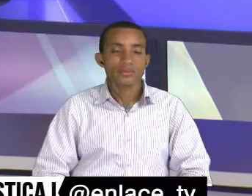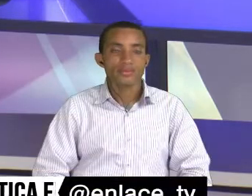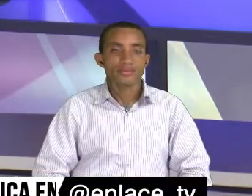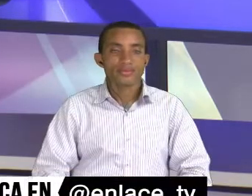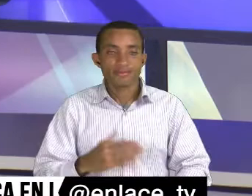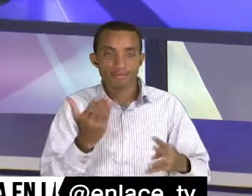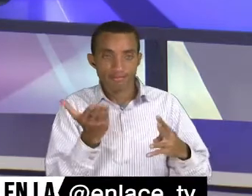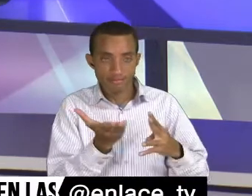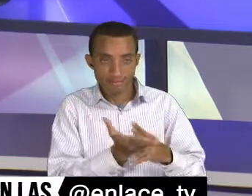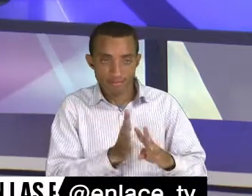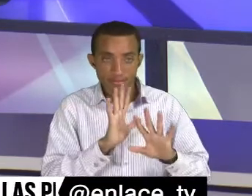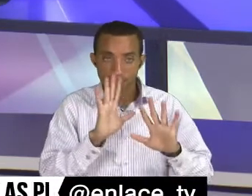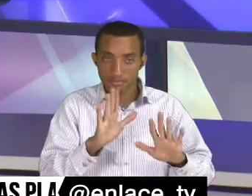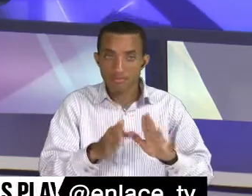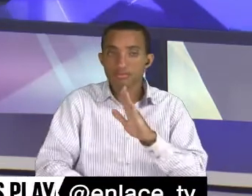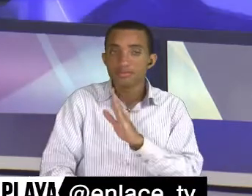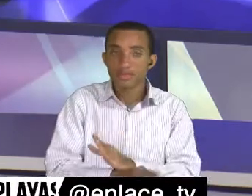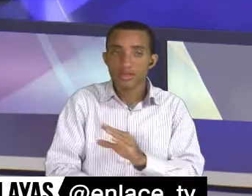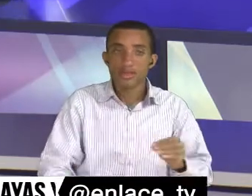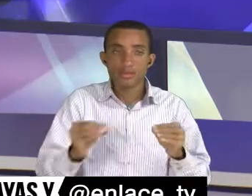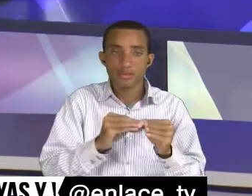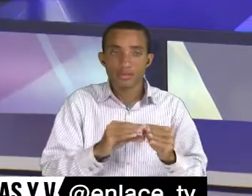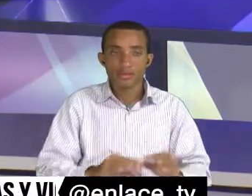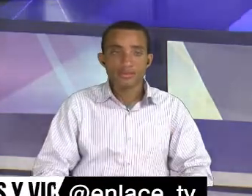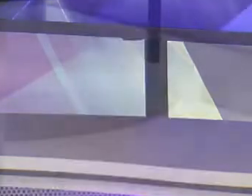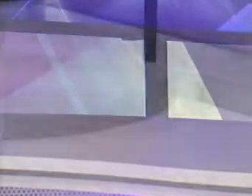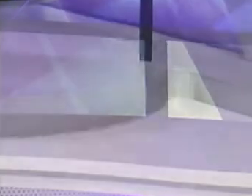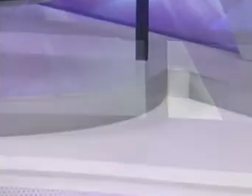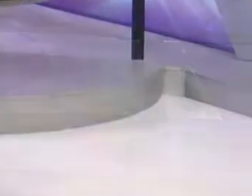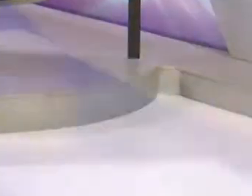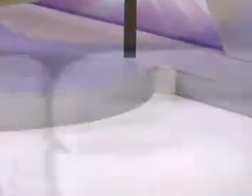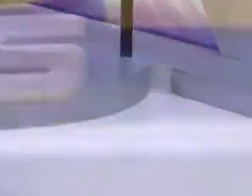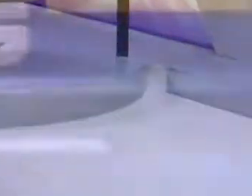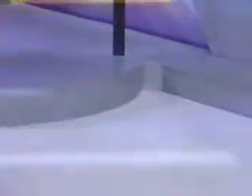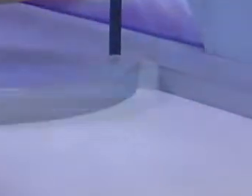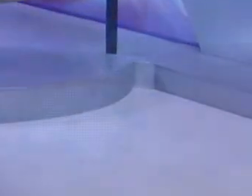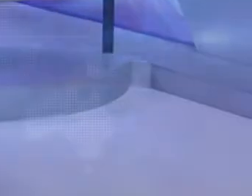Hacemos una pausa y ya regresamos con más Enlace Noticias.